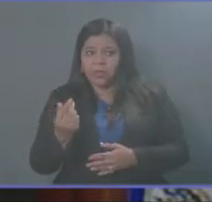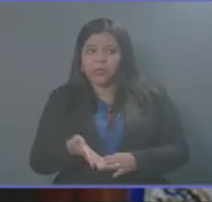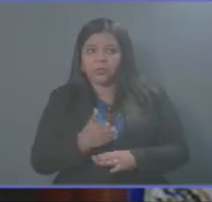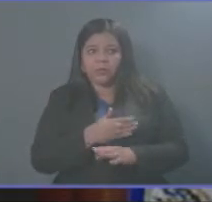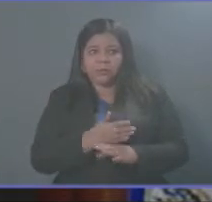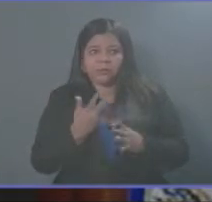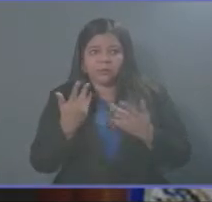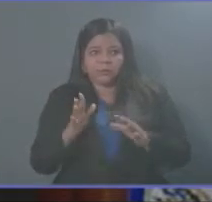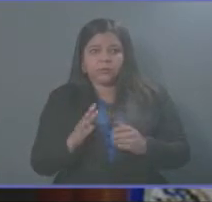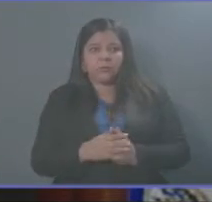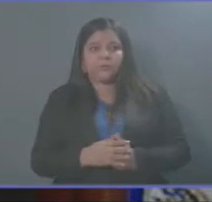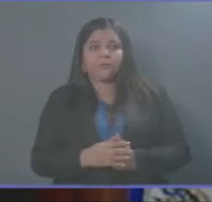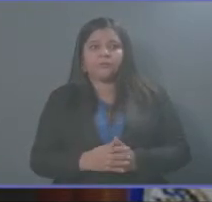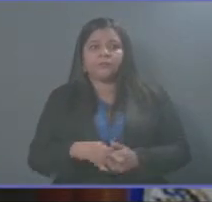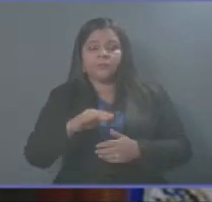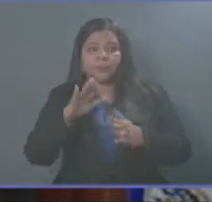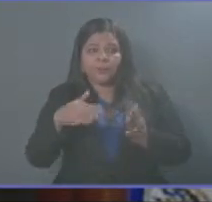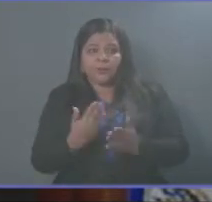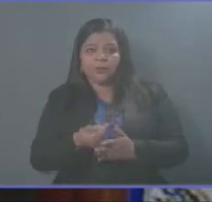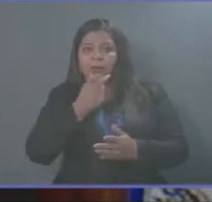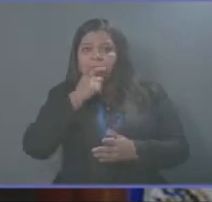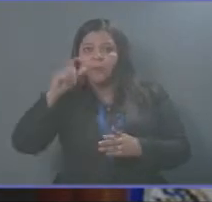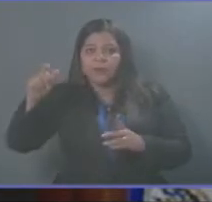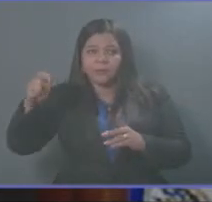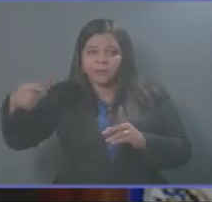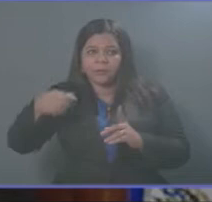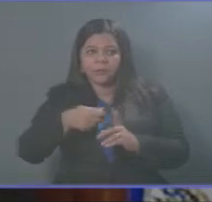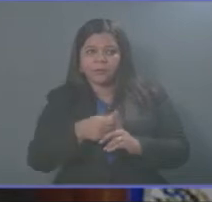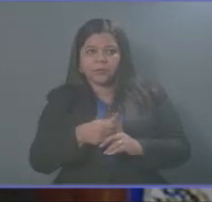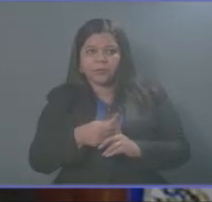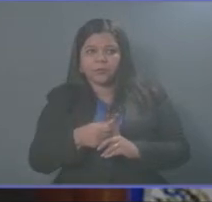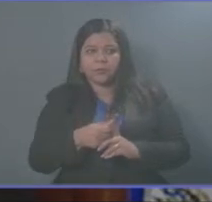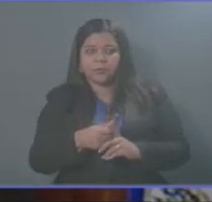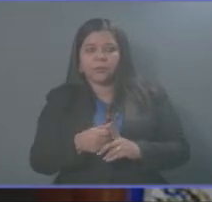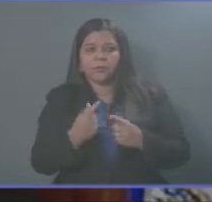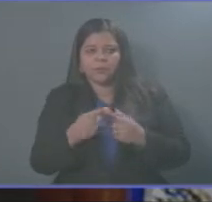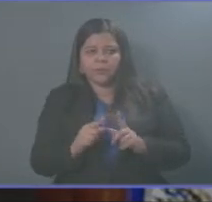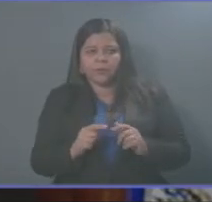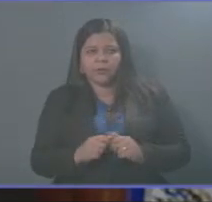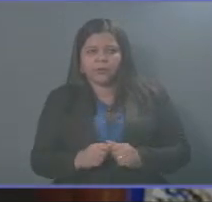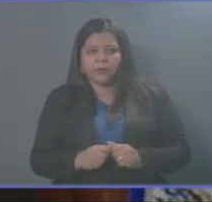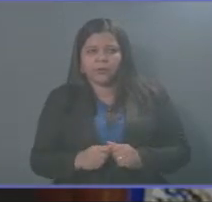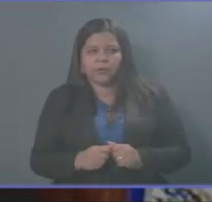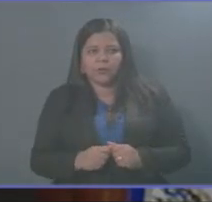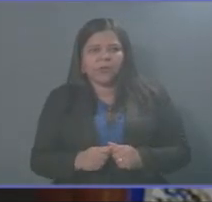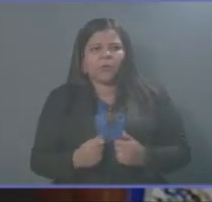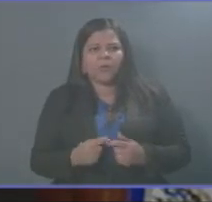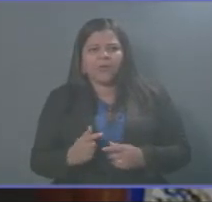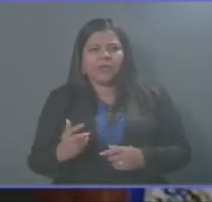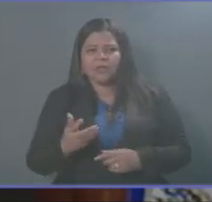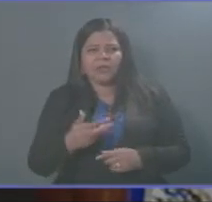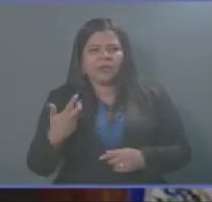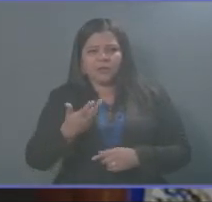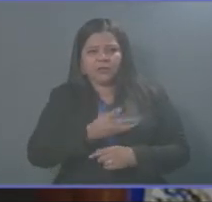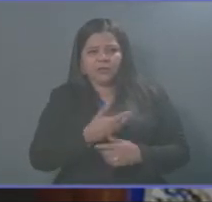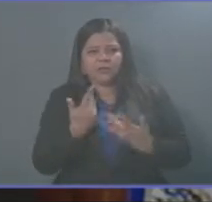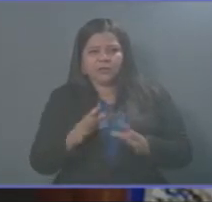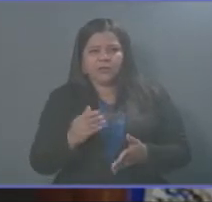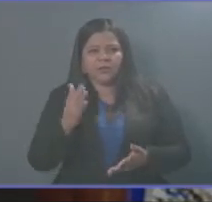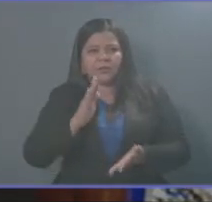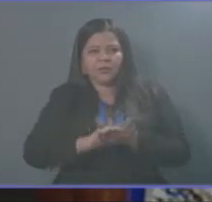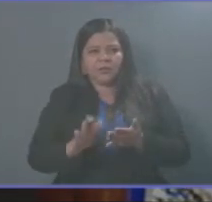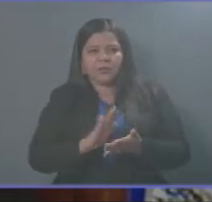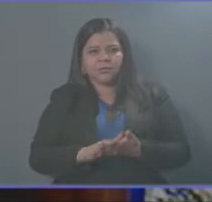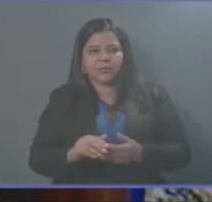proviene de la partida para pagar pensiones, si no tenían la voluntad de dársela a Osiris Luna, pues que lo gastaran en otras